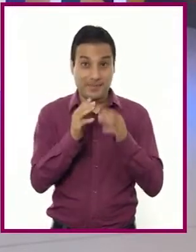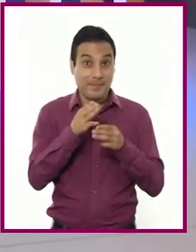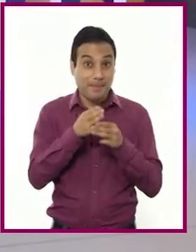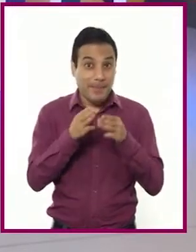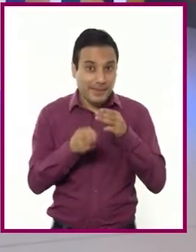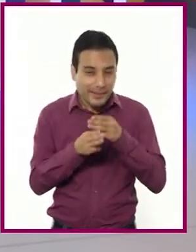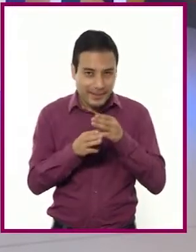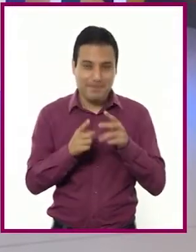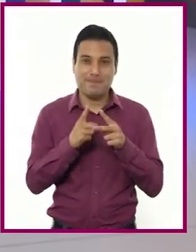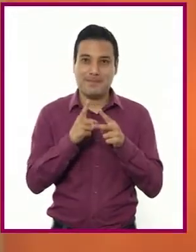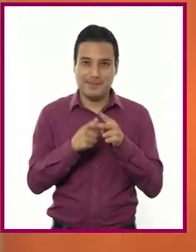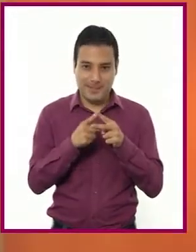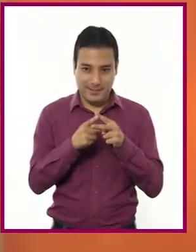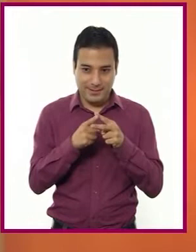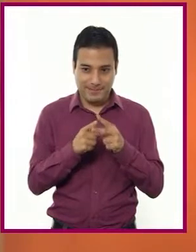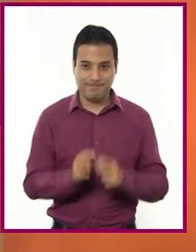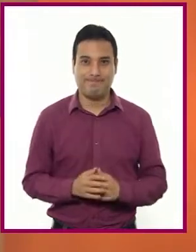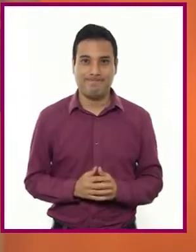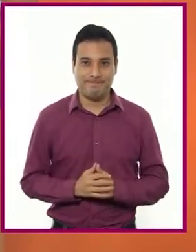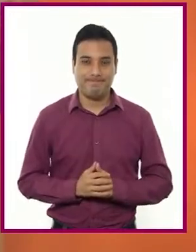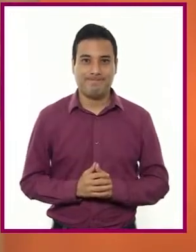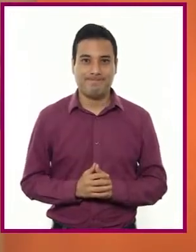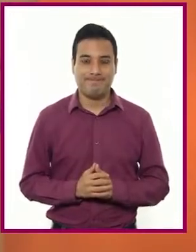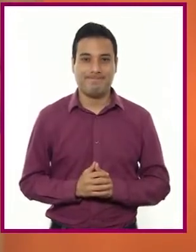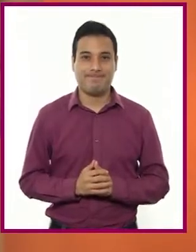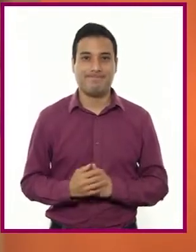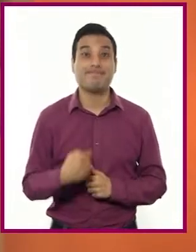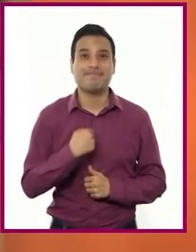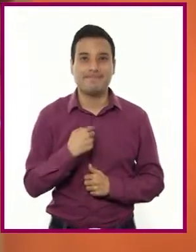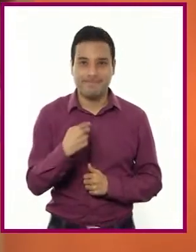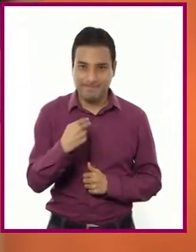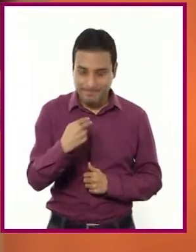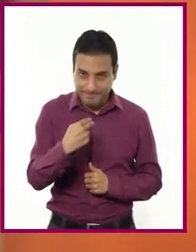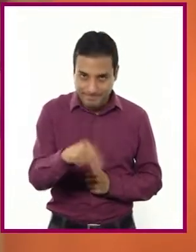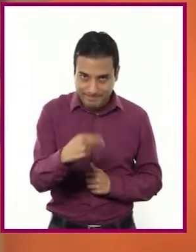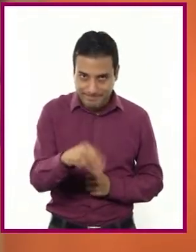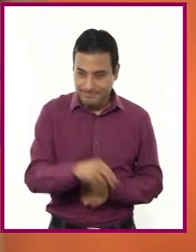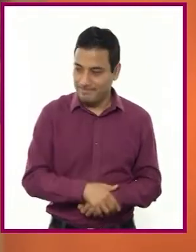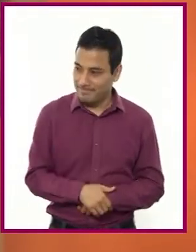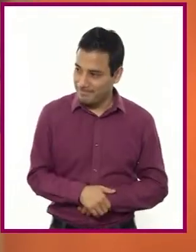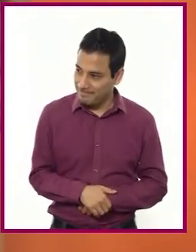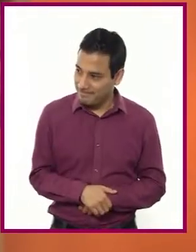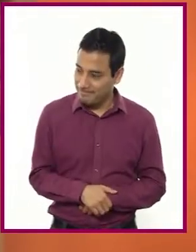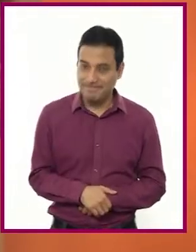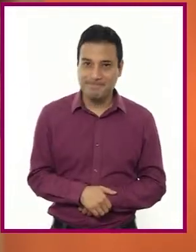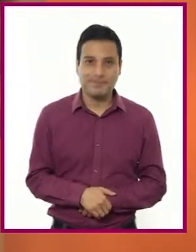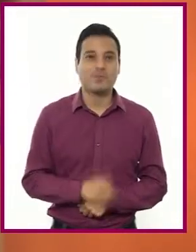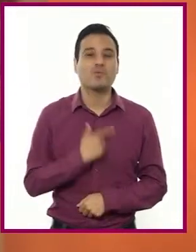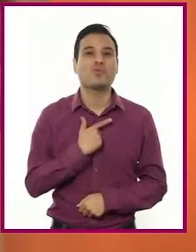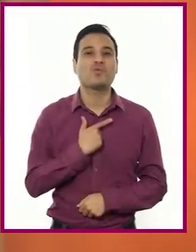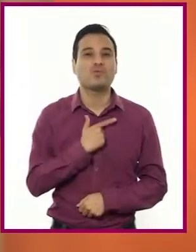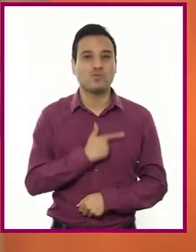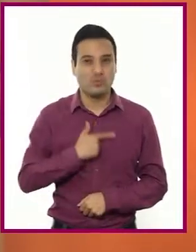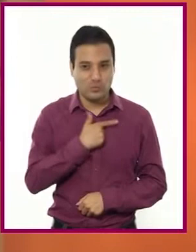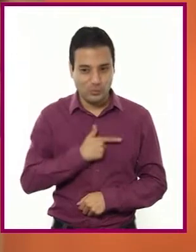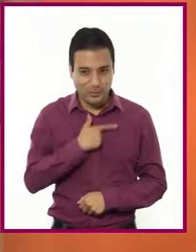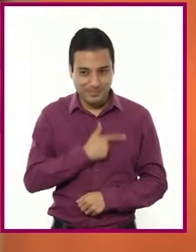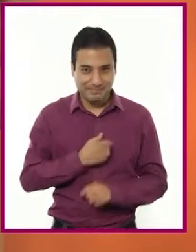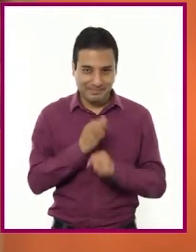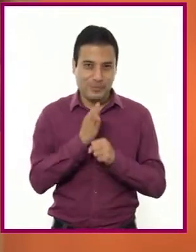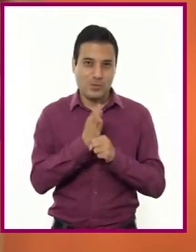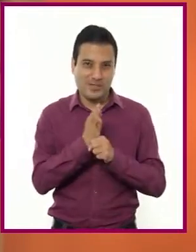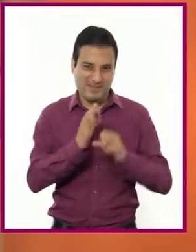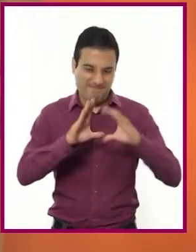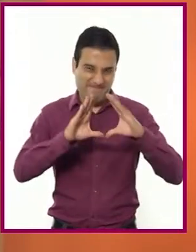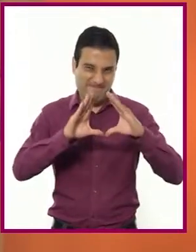asignatura de Matemáticas. Soy la maestra Irene Saraí Torres Herrera y será un gusto para mí acompañarles en